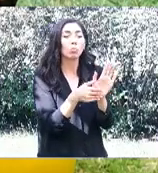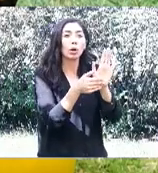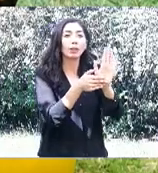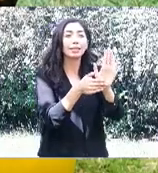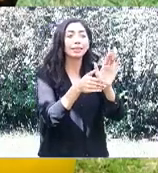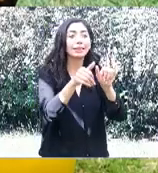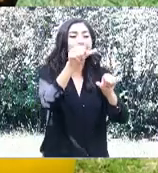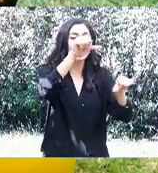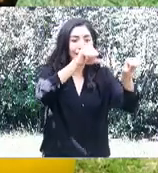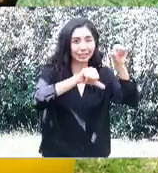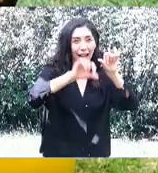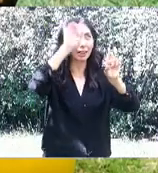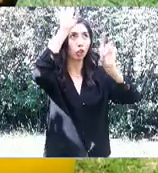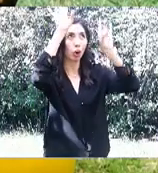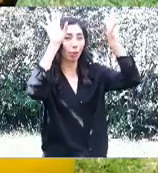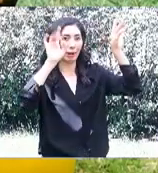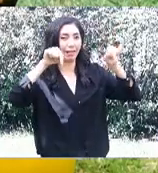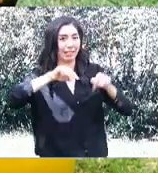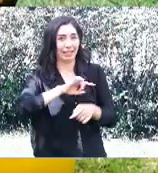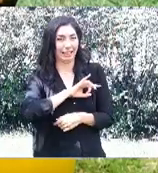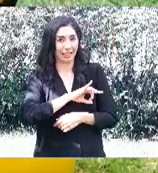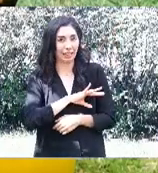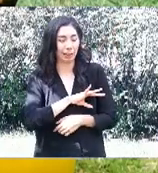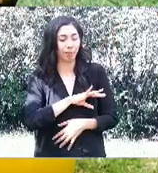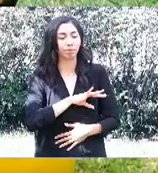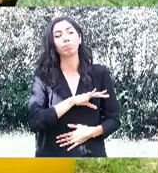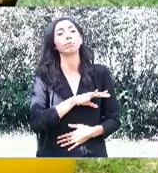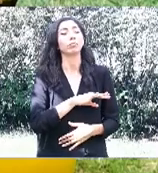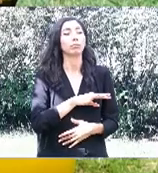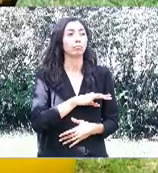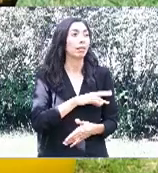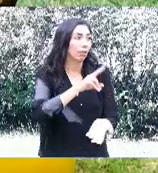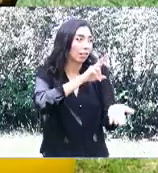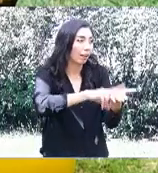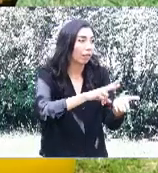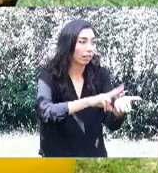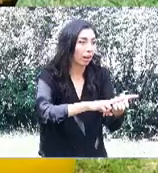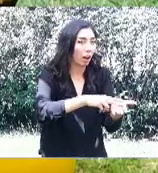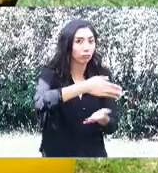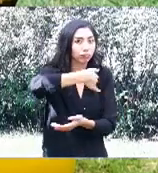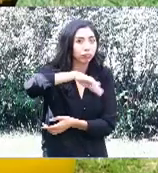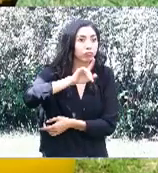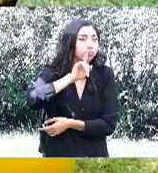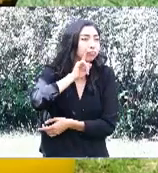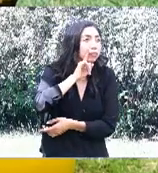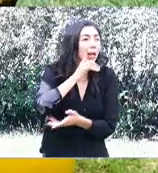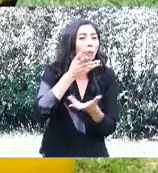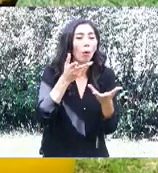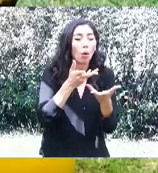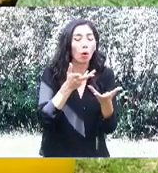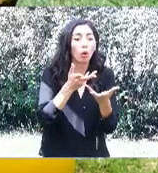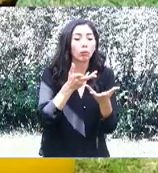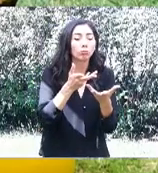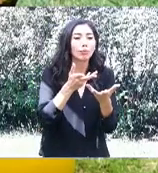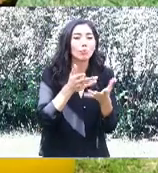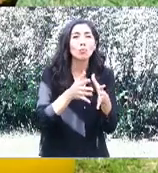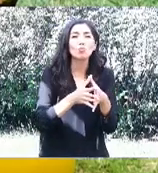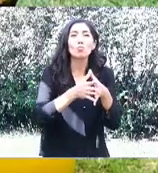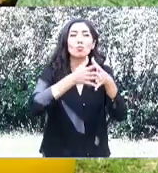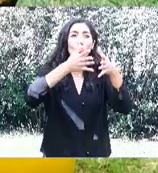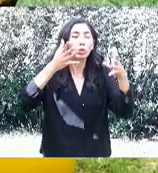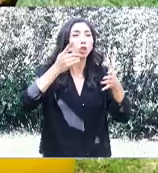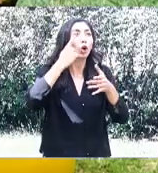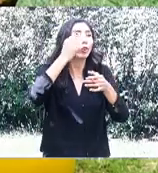en particular en nuestro país creo que no podemos negar de que tenemos un un background una una espalda respecto de los